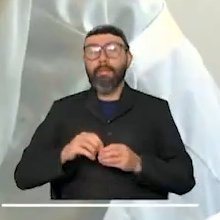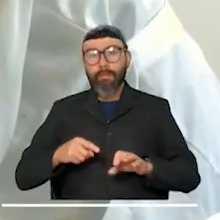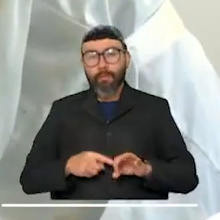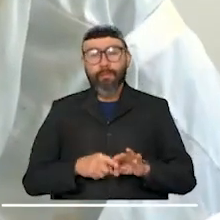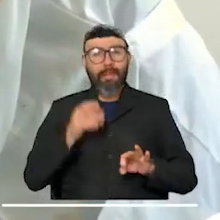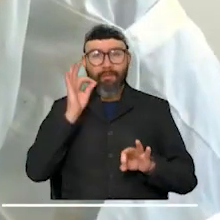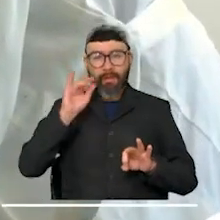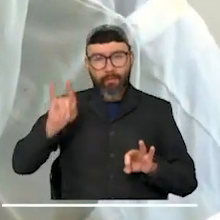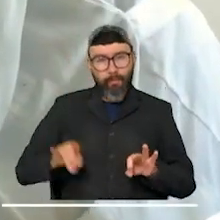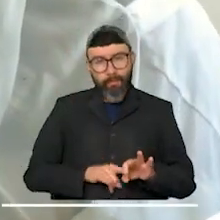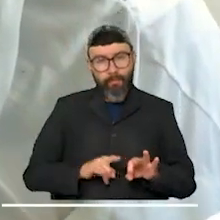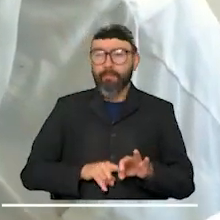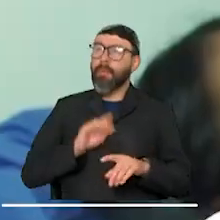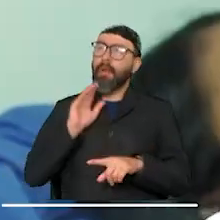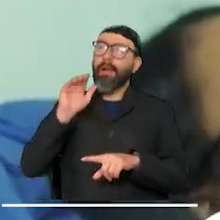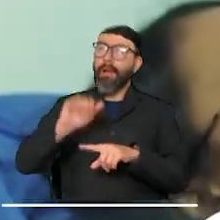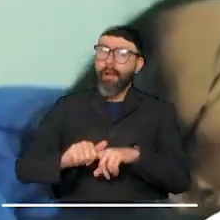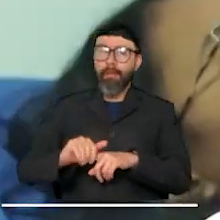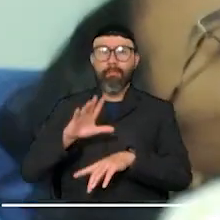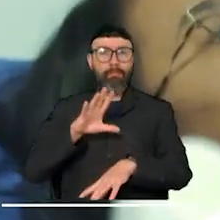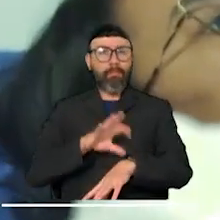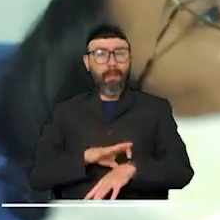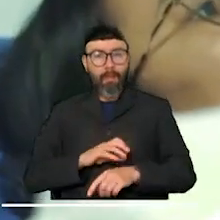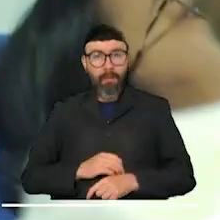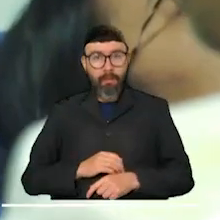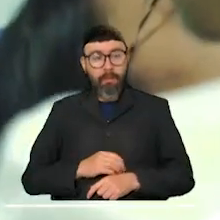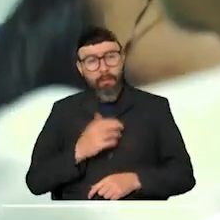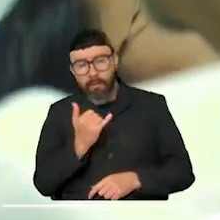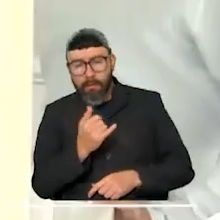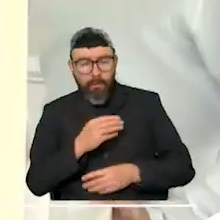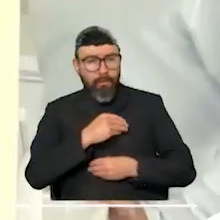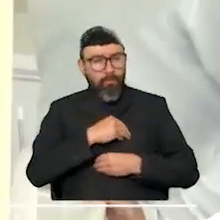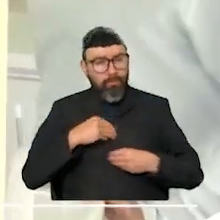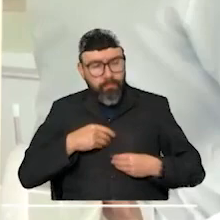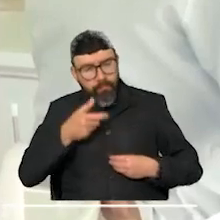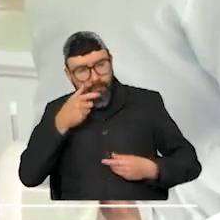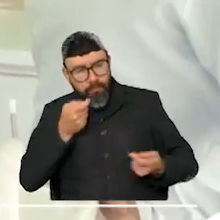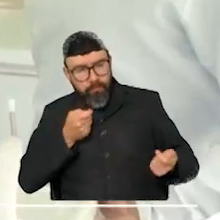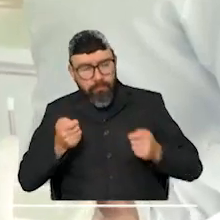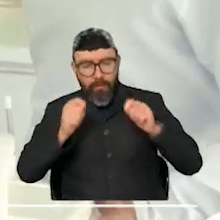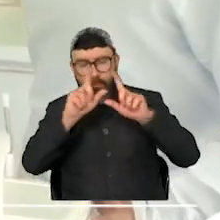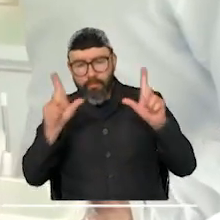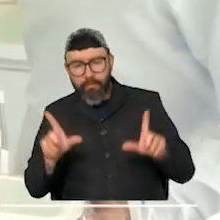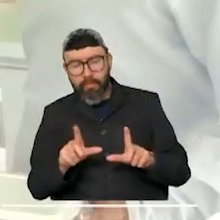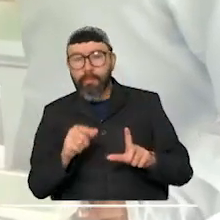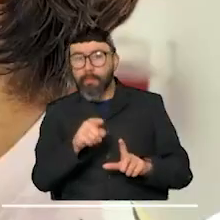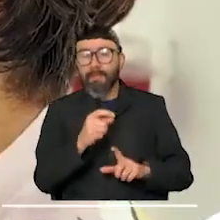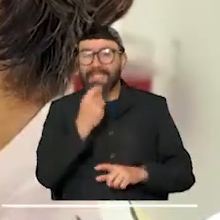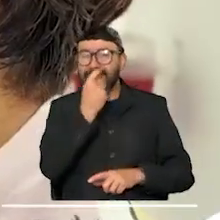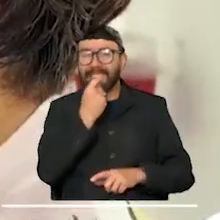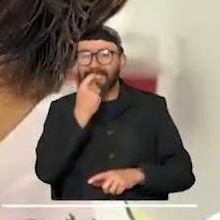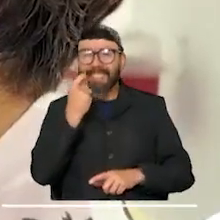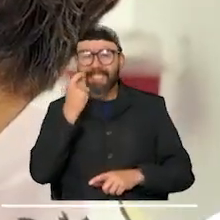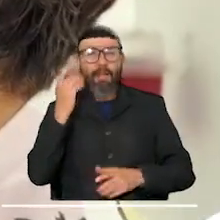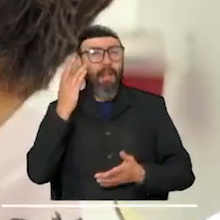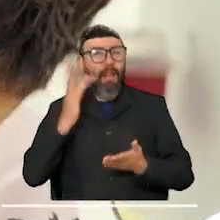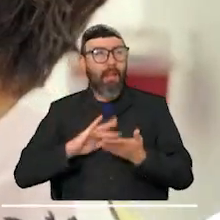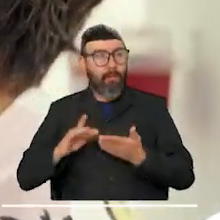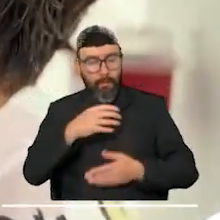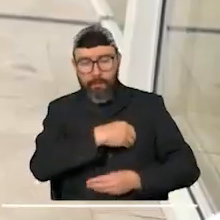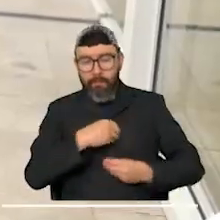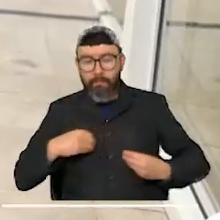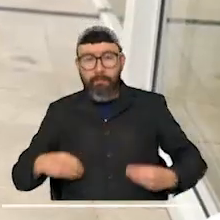consultas médicas diagnósticos clínicos odontología neurofocales terapias